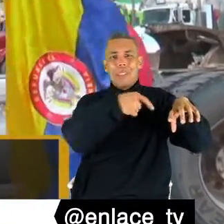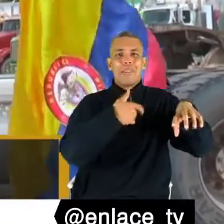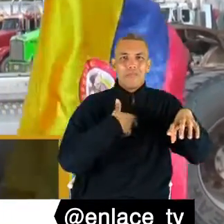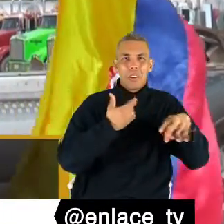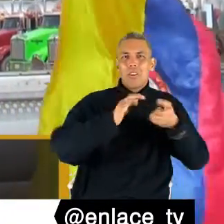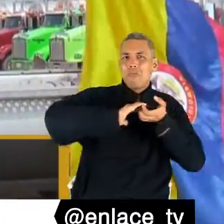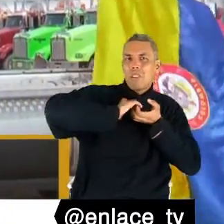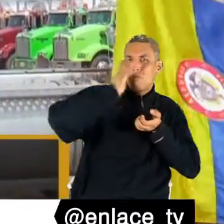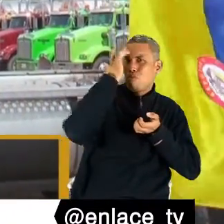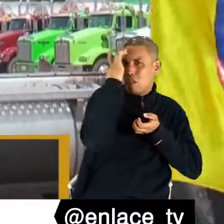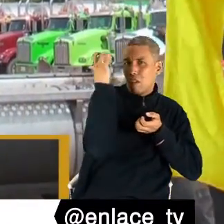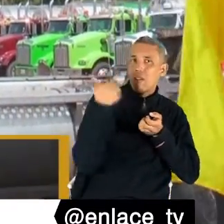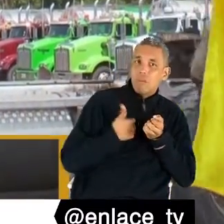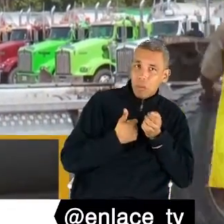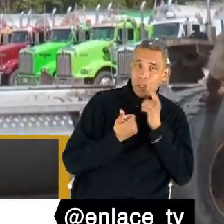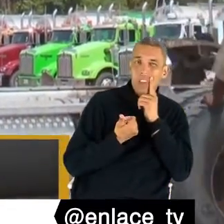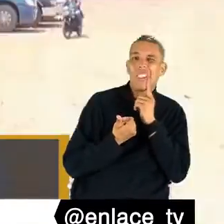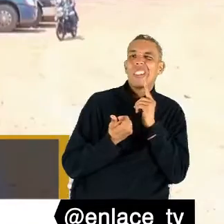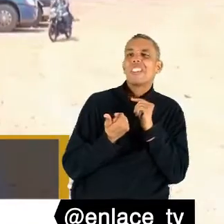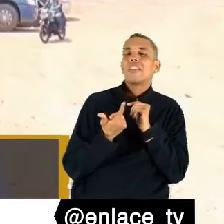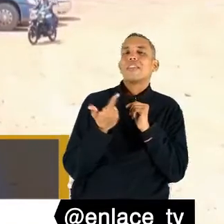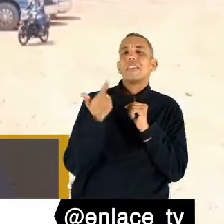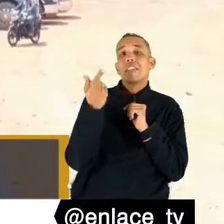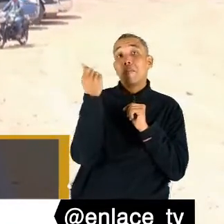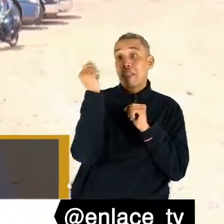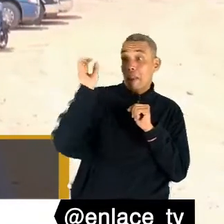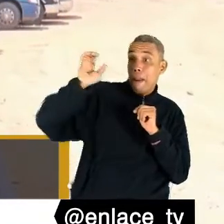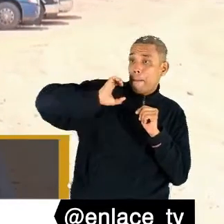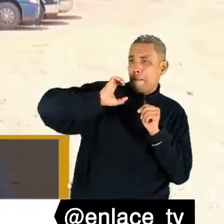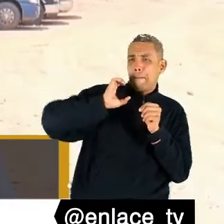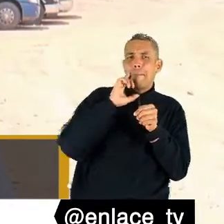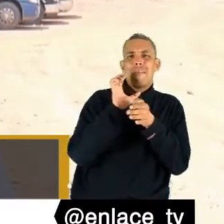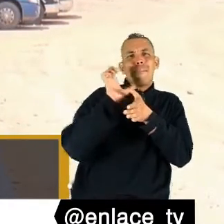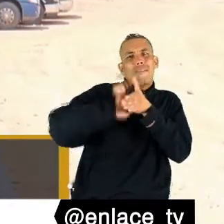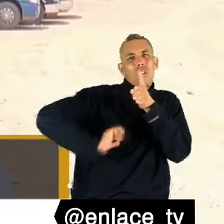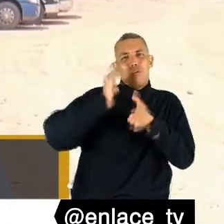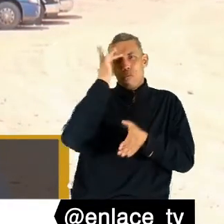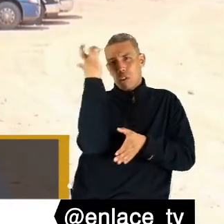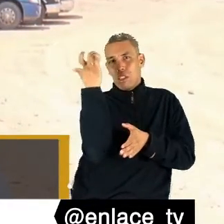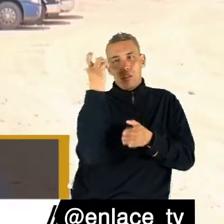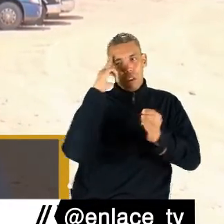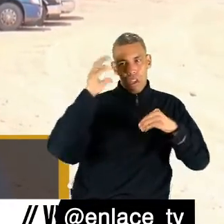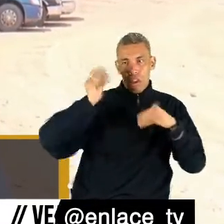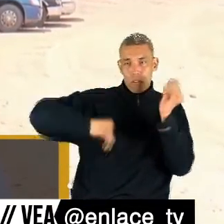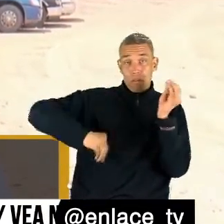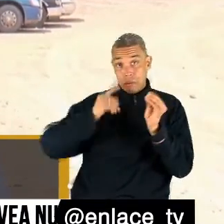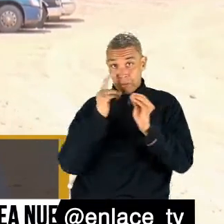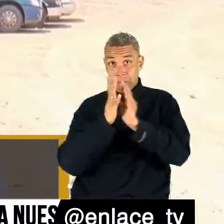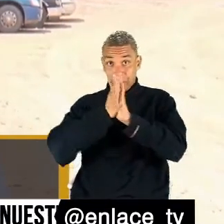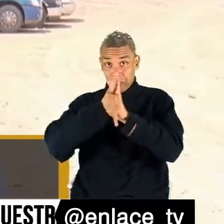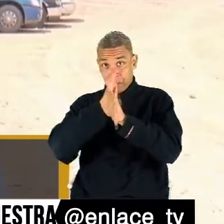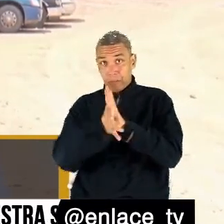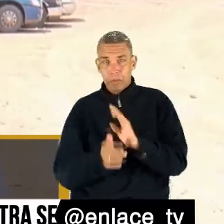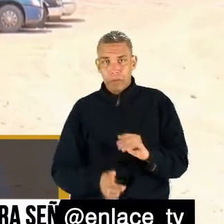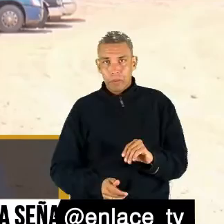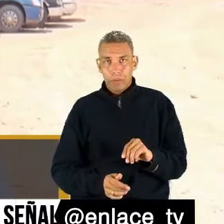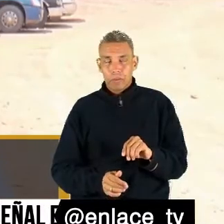bajo precio de los fletes. El flete real de Rubiales Barranca Bermeja debe de